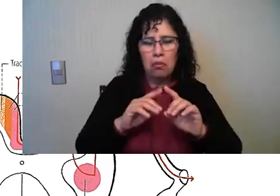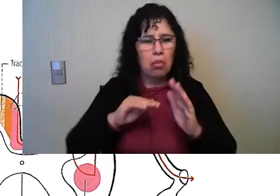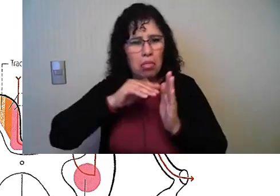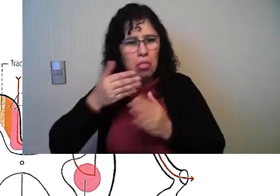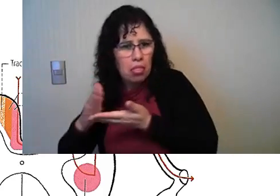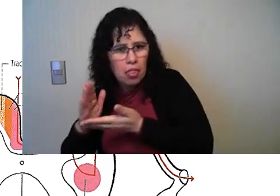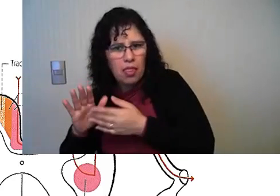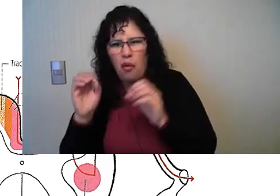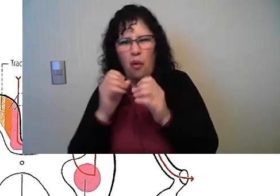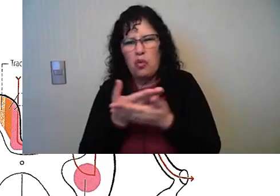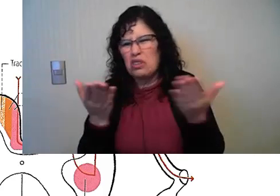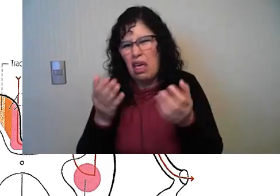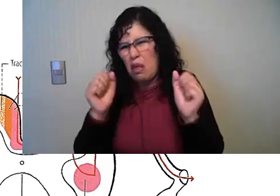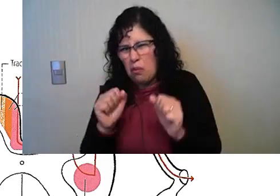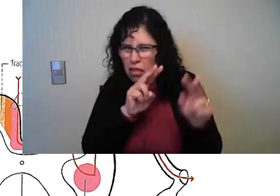leído ustedes.